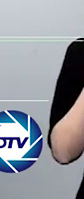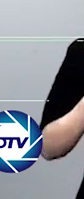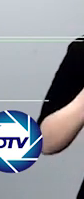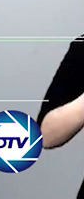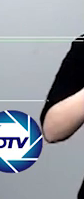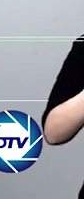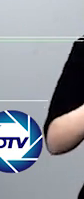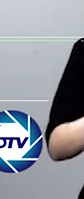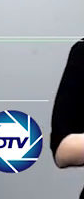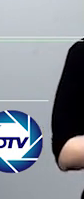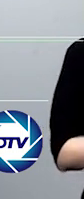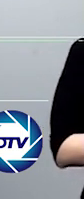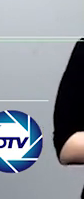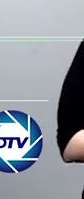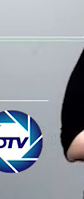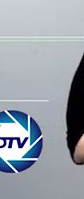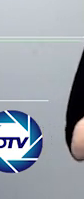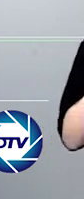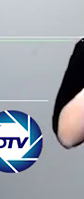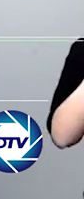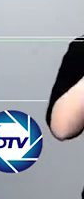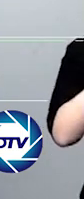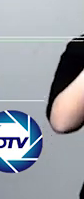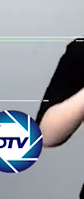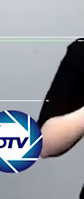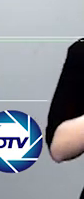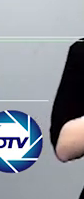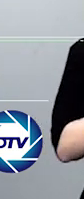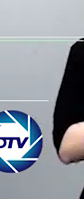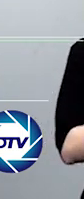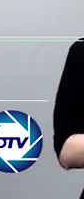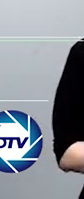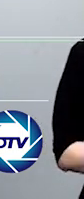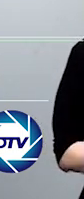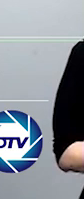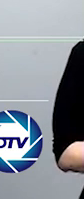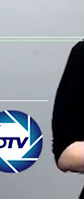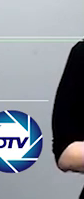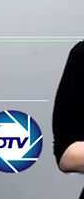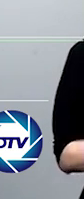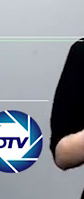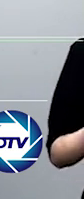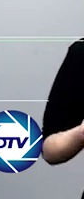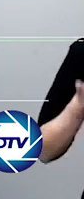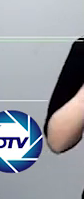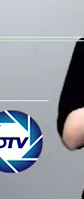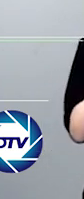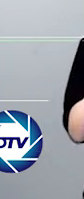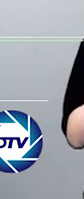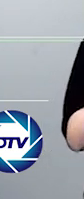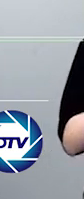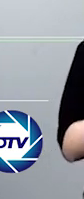la alcaldesa dejara de ser alcaldesa renunciada para ser ministra, ratificó la sentencia el Tribunal Superior de Justicia de Comunidad Valenciana.